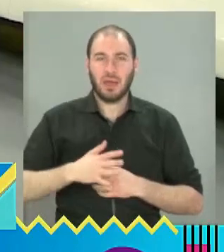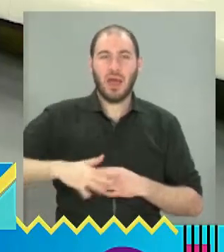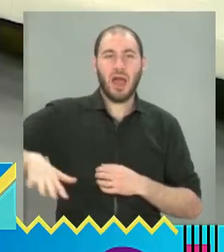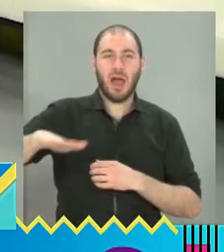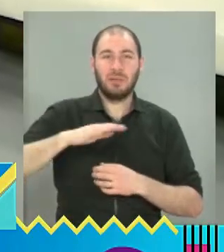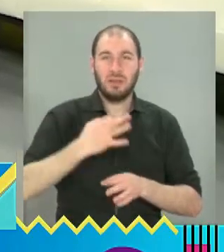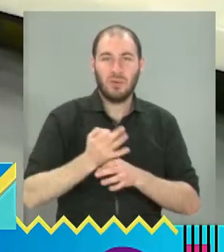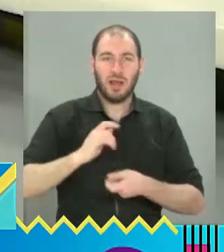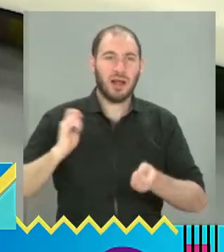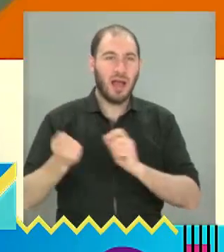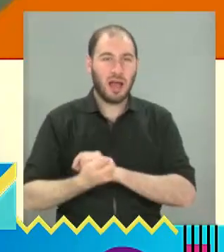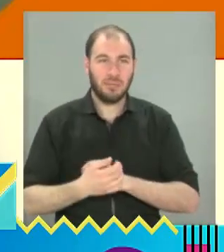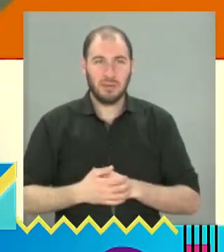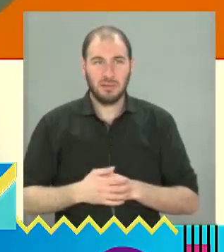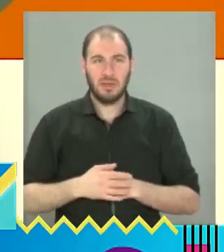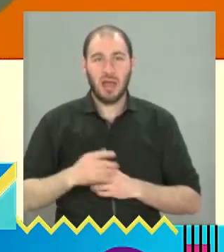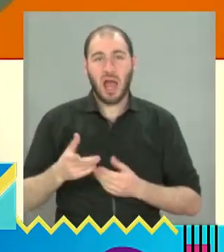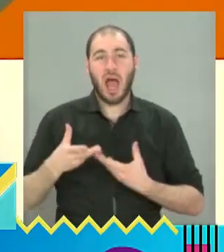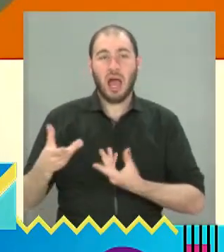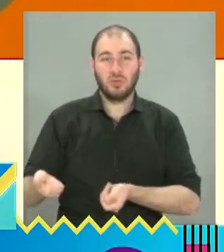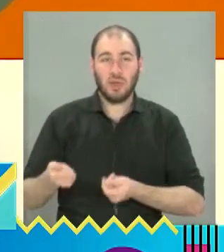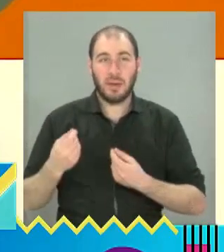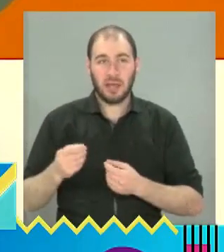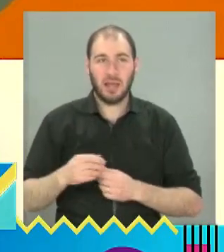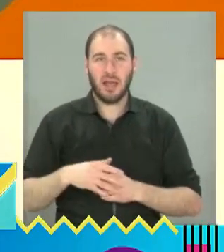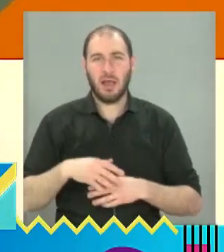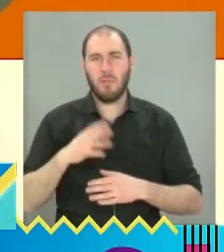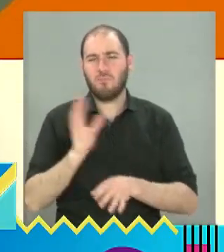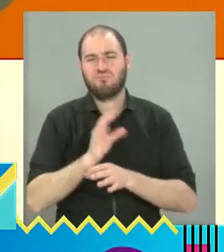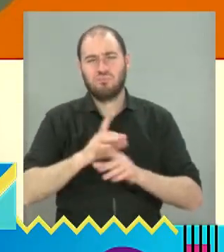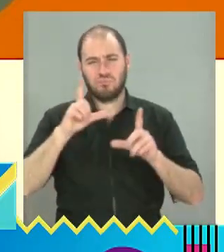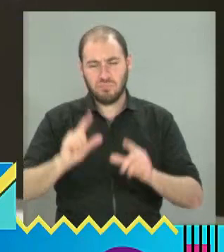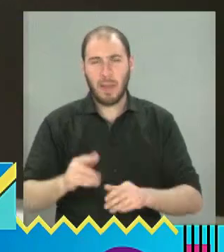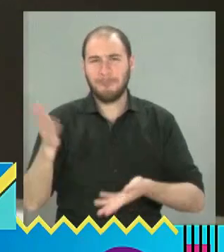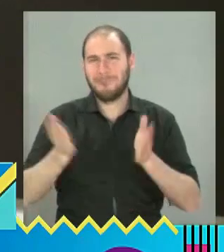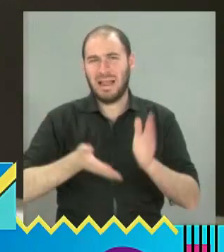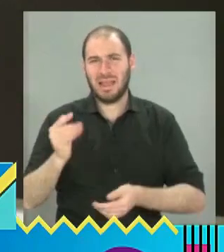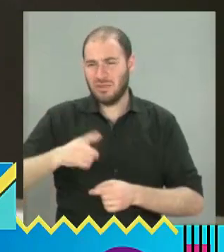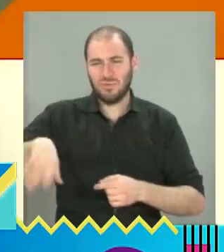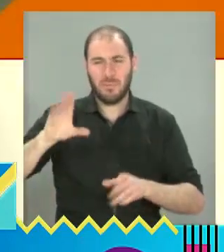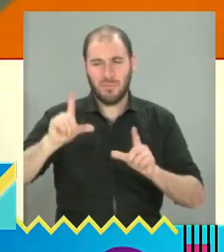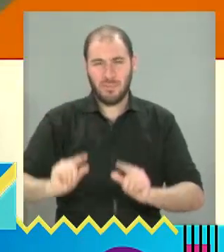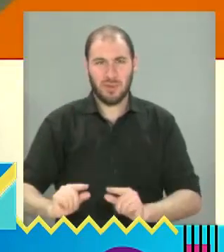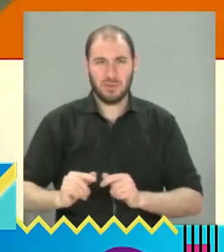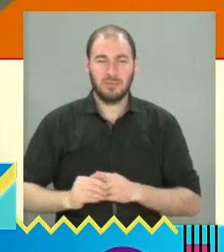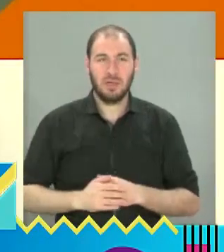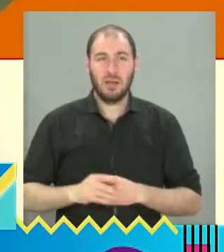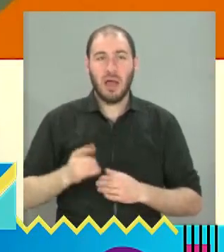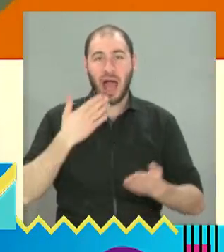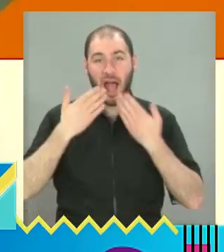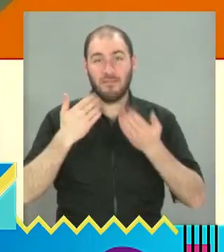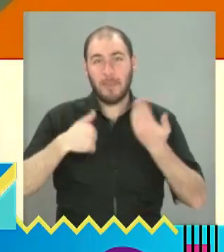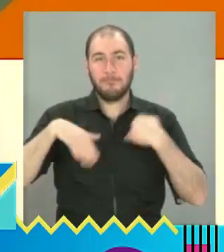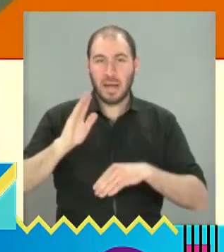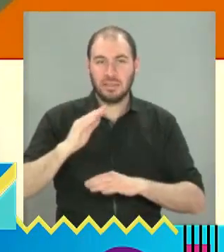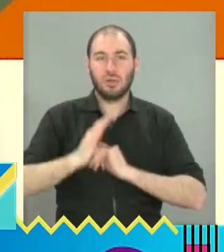ambiente en las escuelas. O sea, ha servido para que baje el nivel de bullying, de maltrato entre ellos, empiecen a hablar más